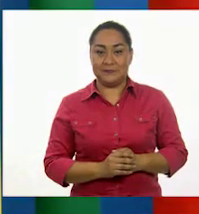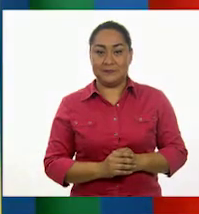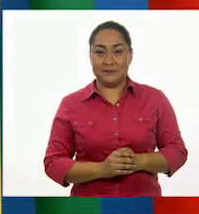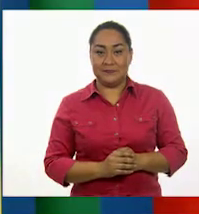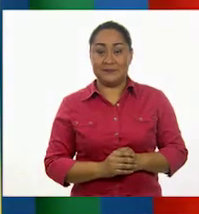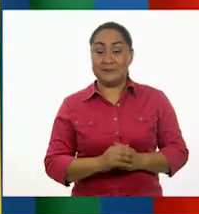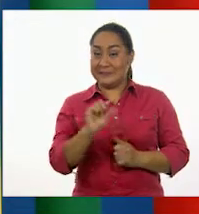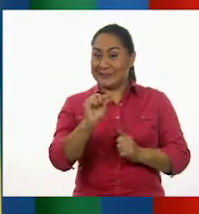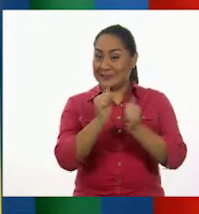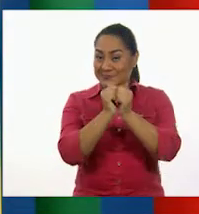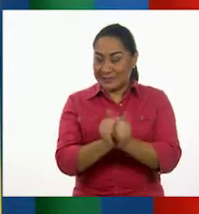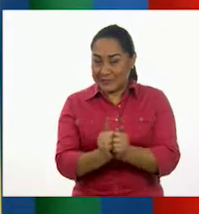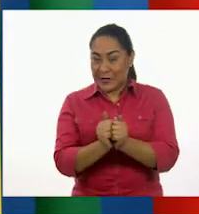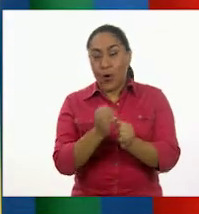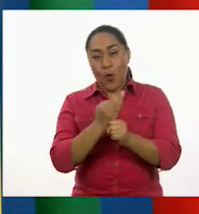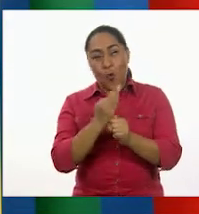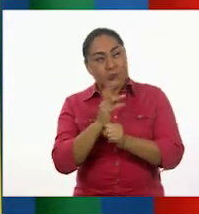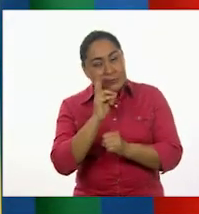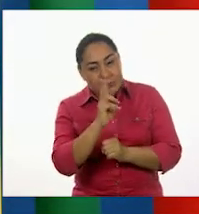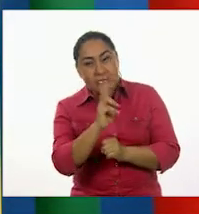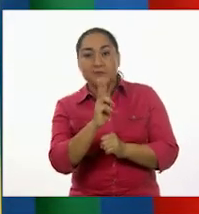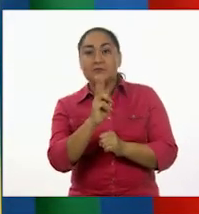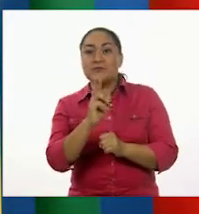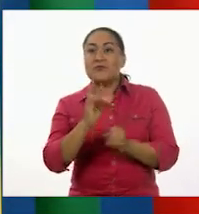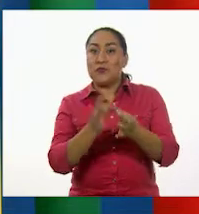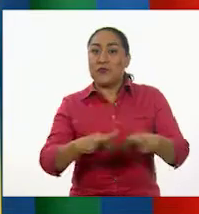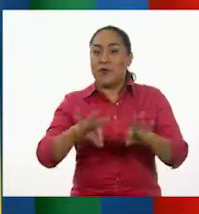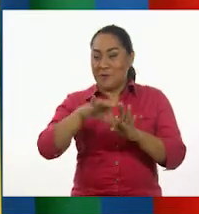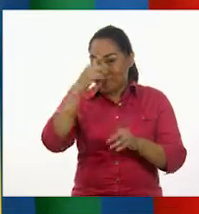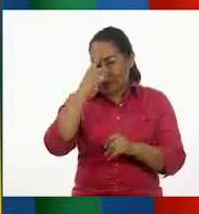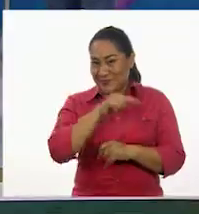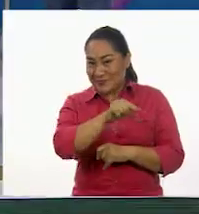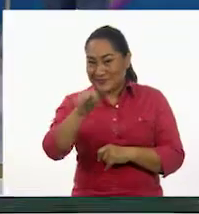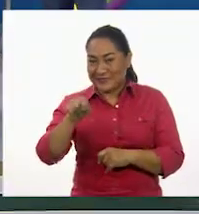No se muevan de su lugar. Tenemos algo muy importante para ustedes. Acompáñenos.